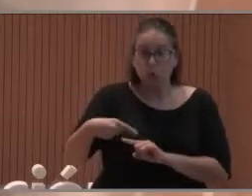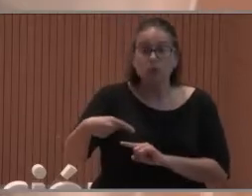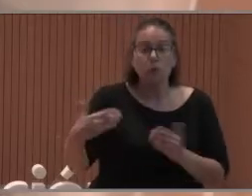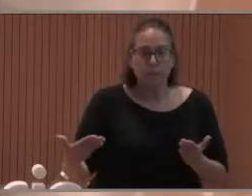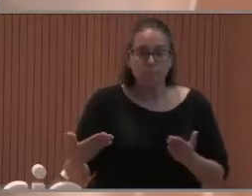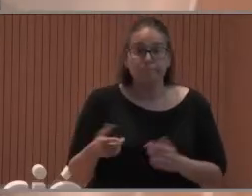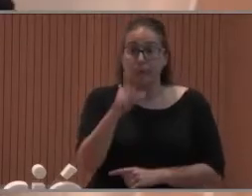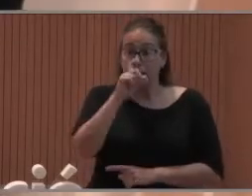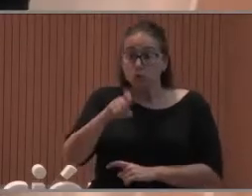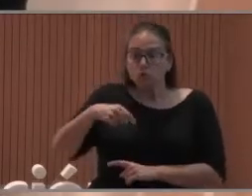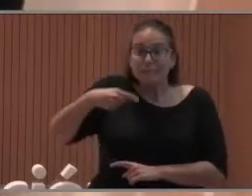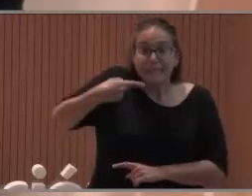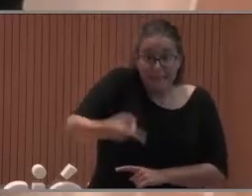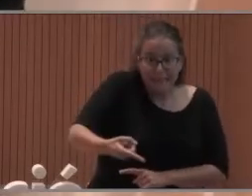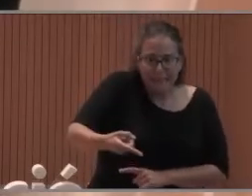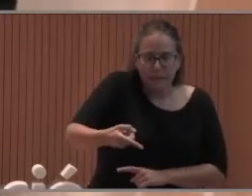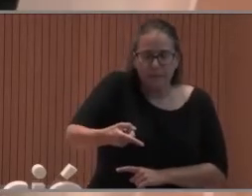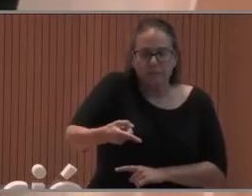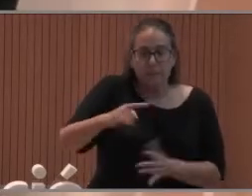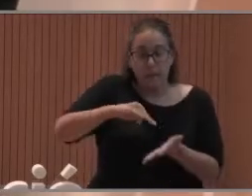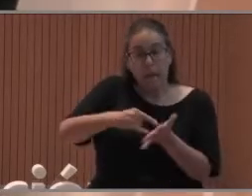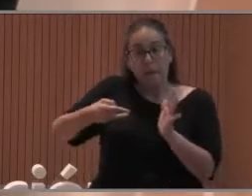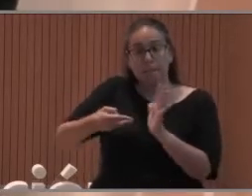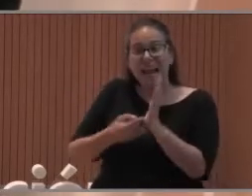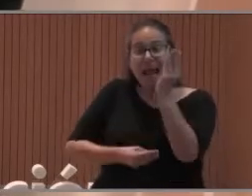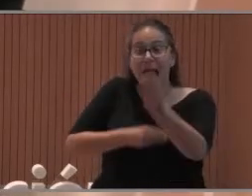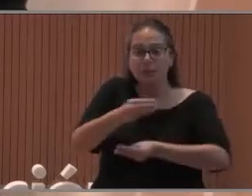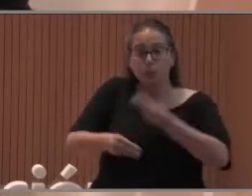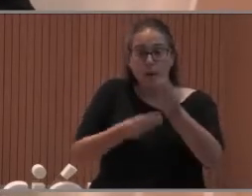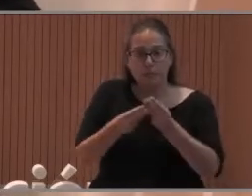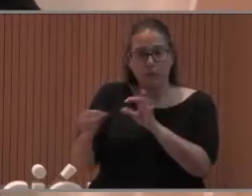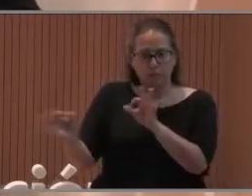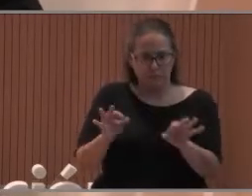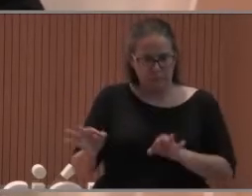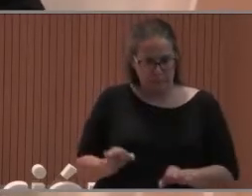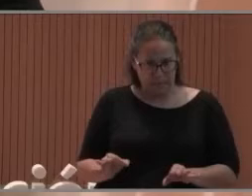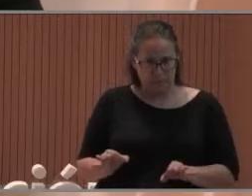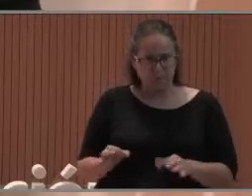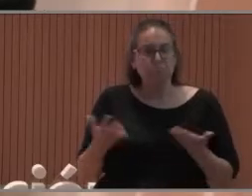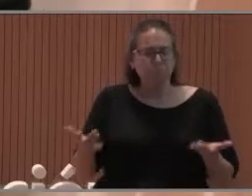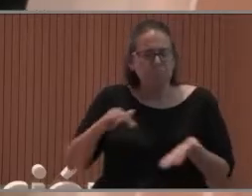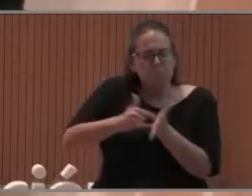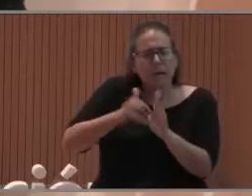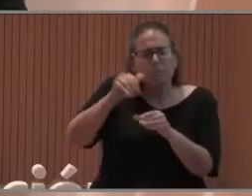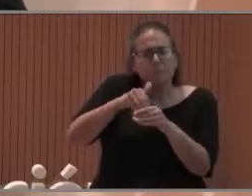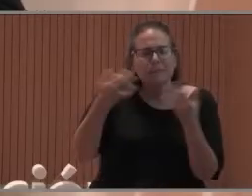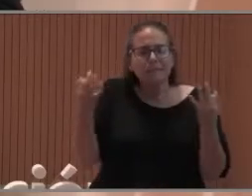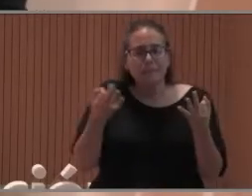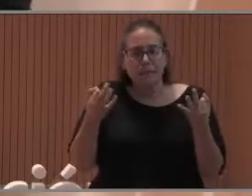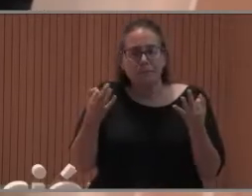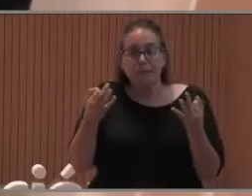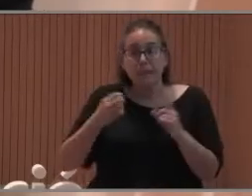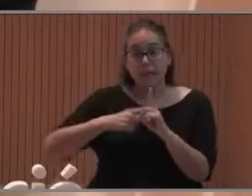año siguiente se presentó un plan de actuaciones preventivas de los efectos de